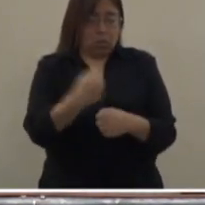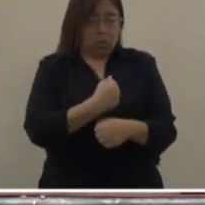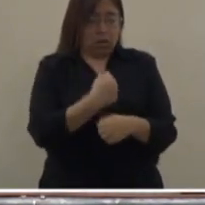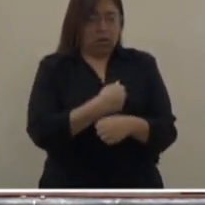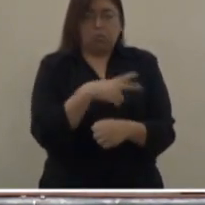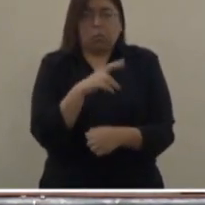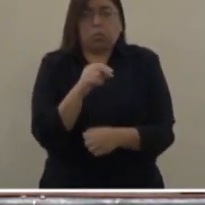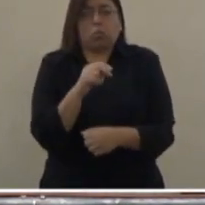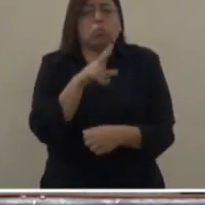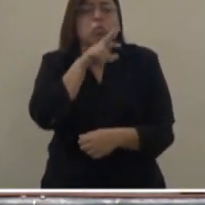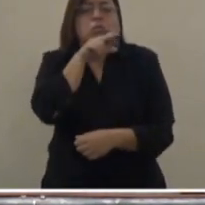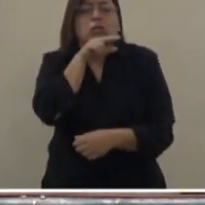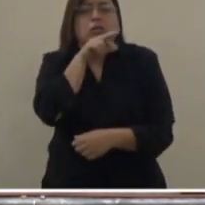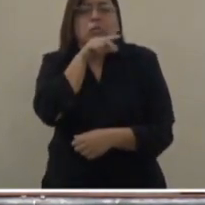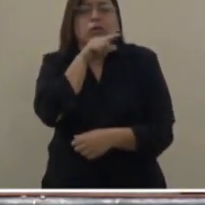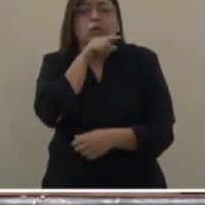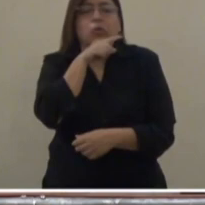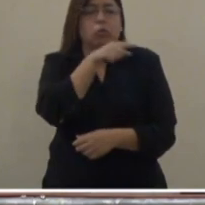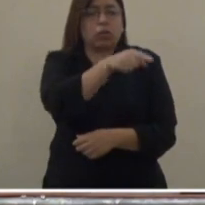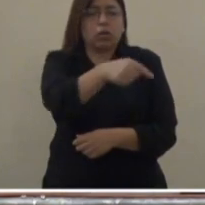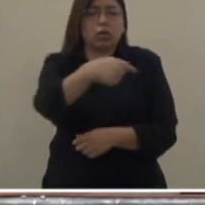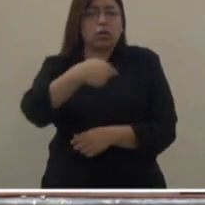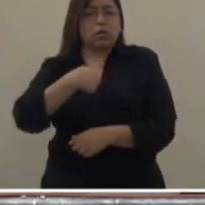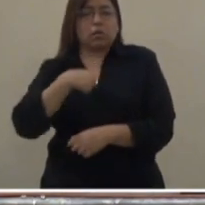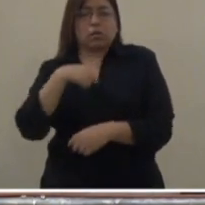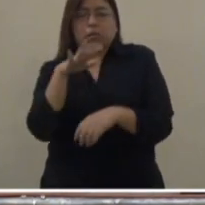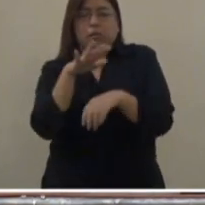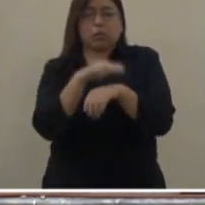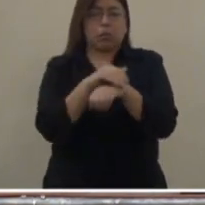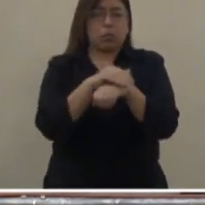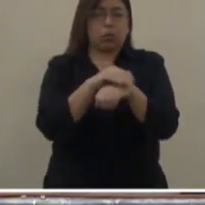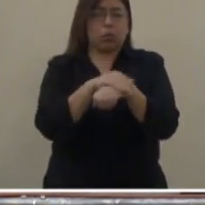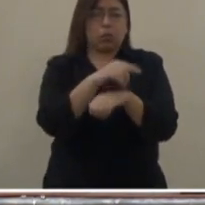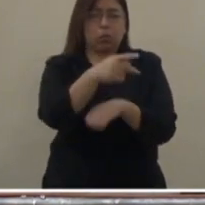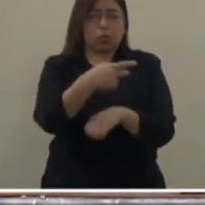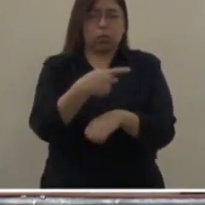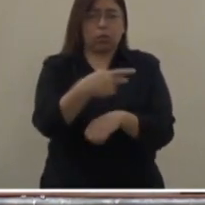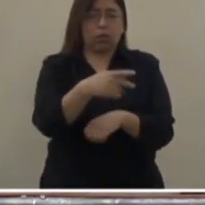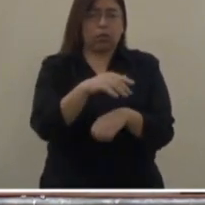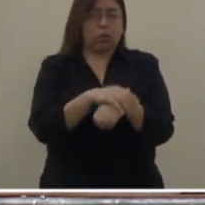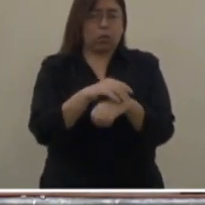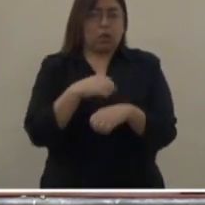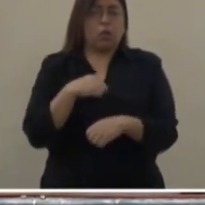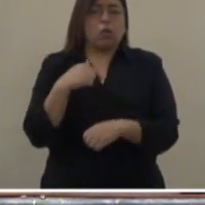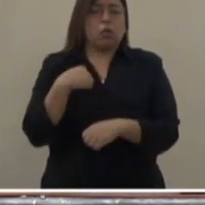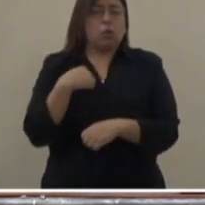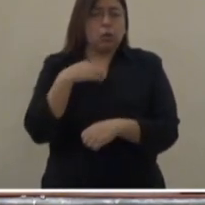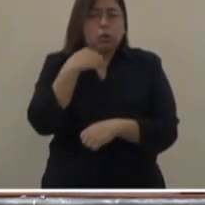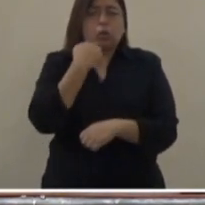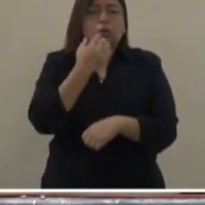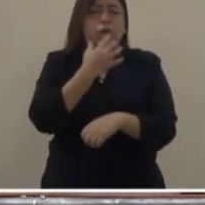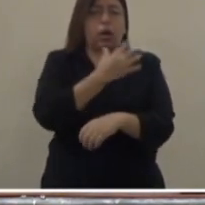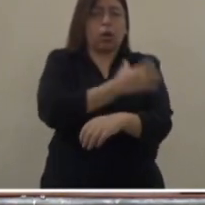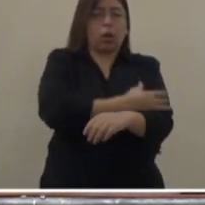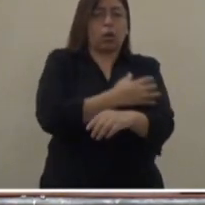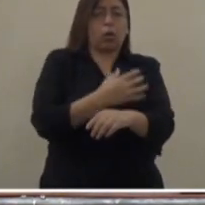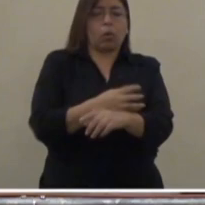nada. Somos amigos. Quiero caminar con ustedes.